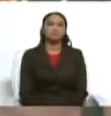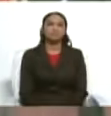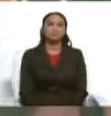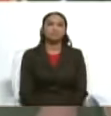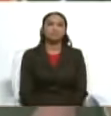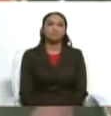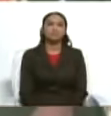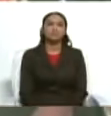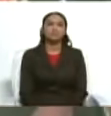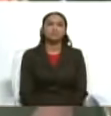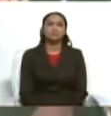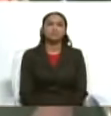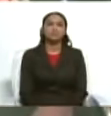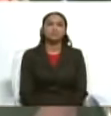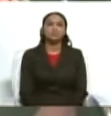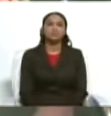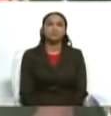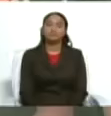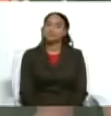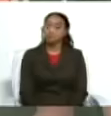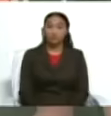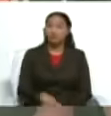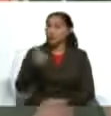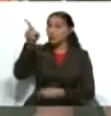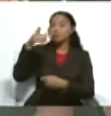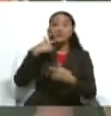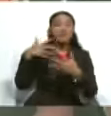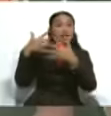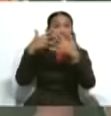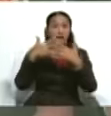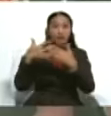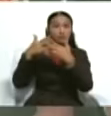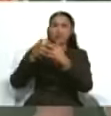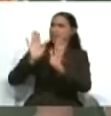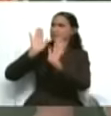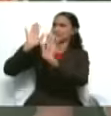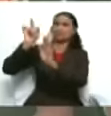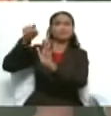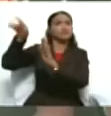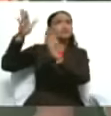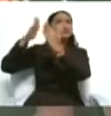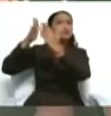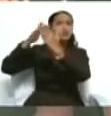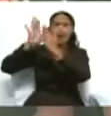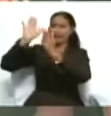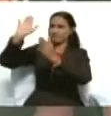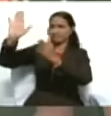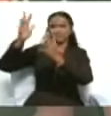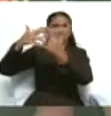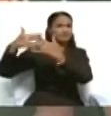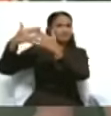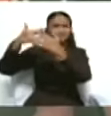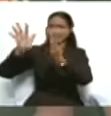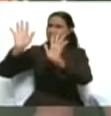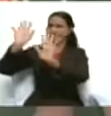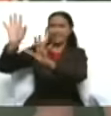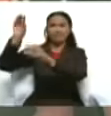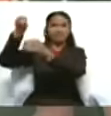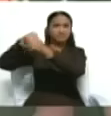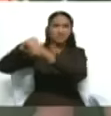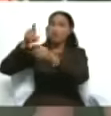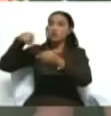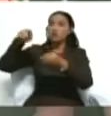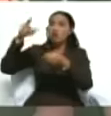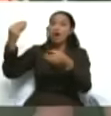Entonces a los gringos, nosotros les decimos que vayan a su casa. Gringo, go home. Esto no es un tema para ustedes. Esto es un tema para